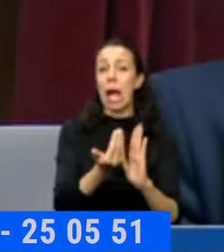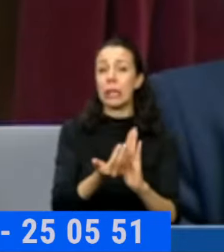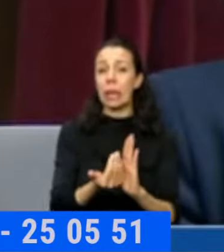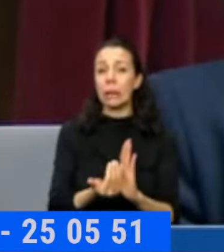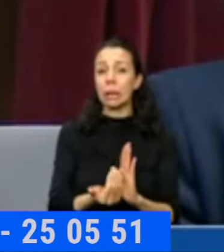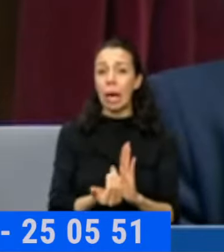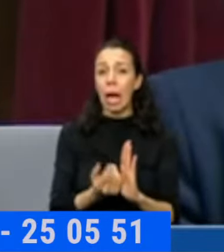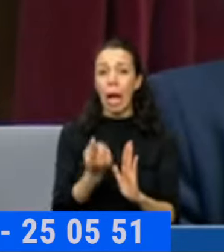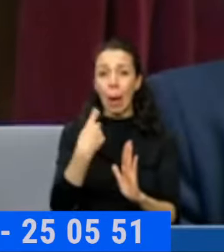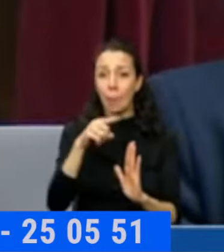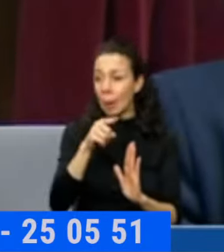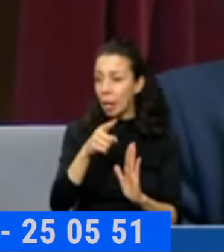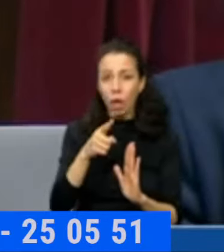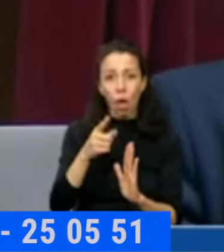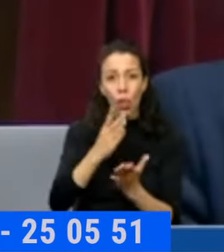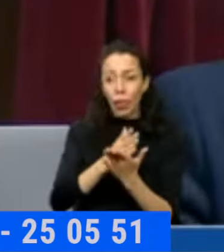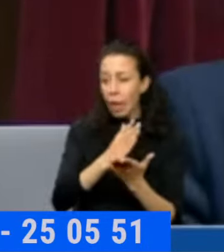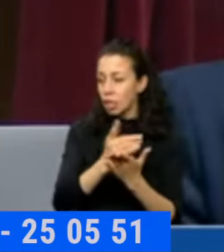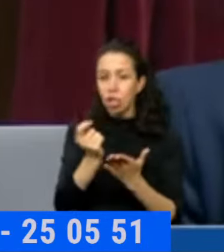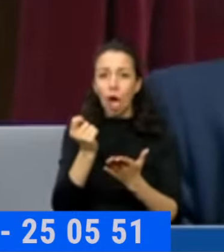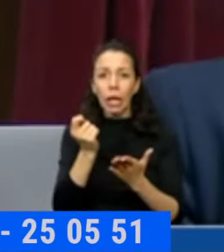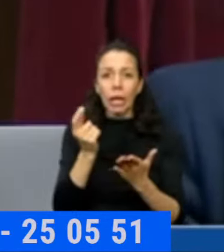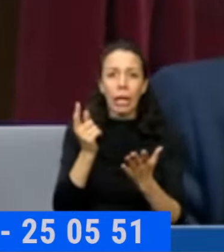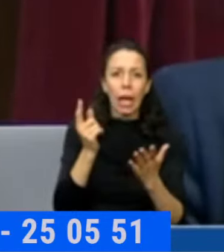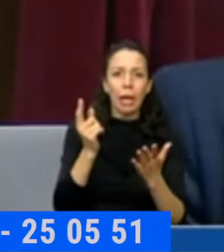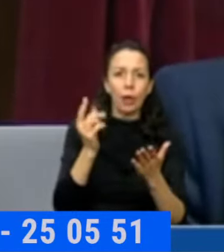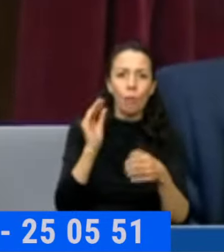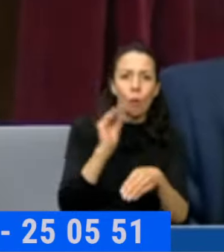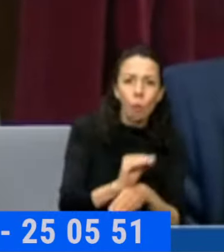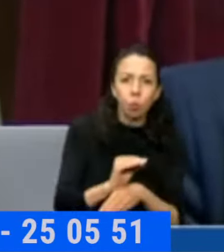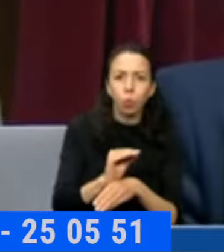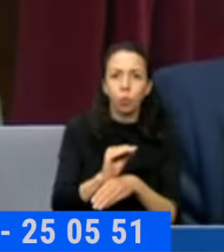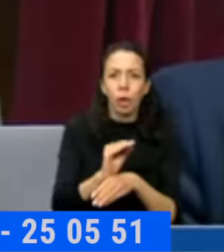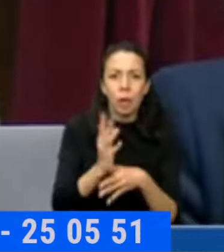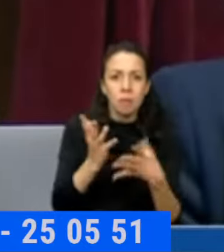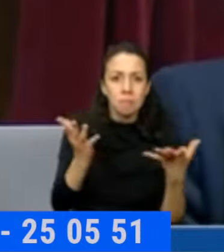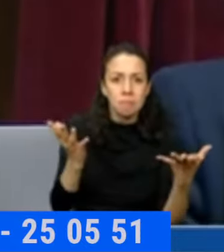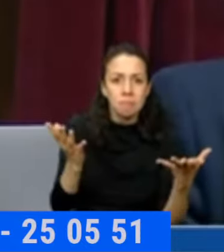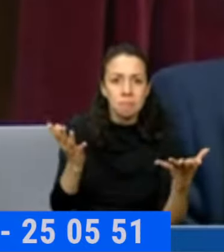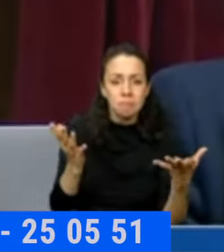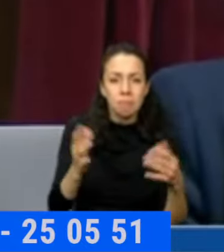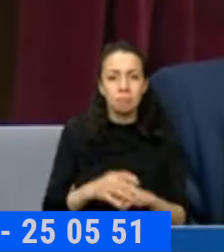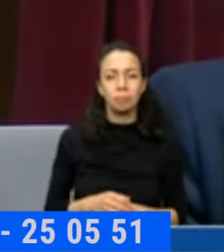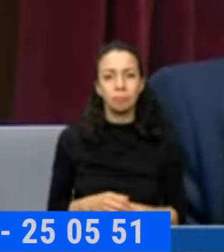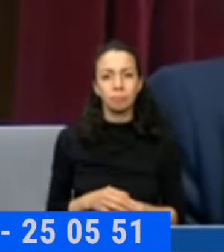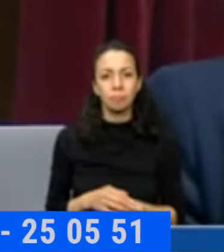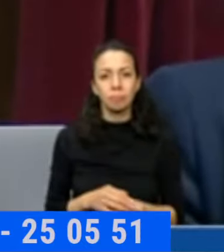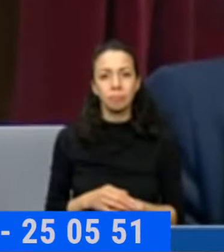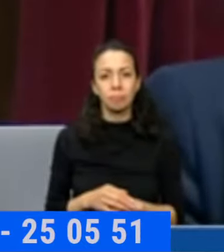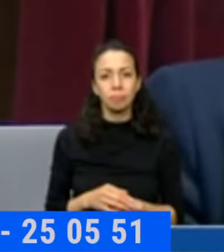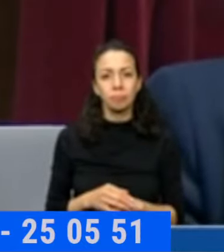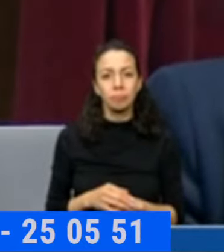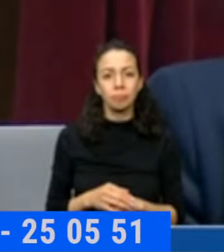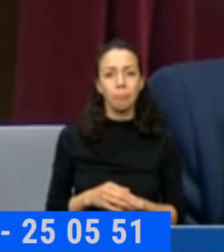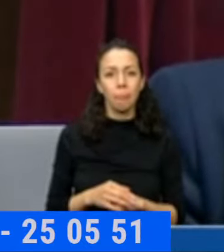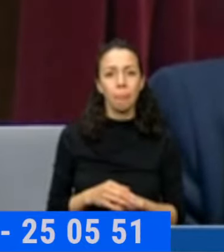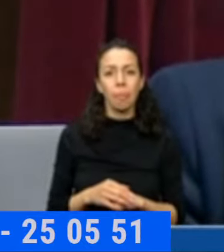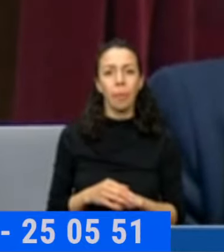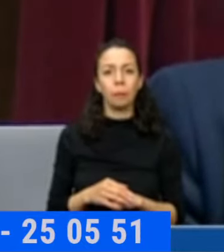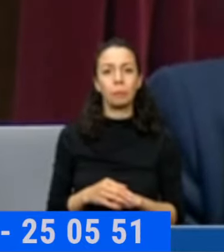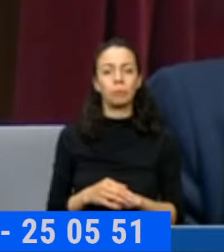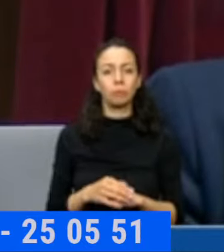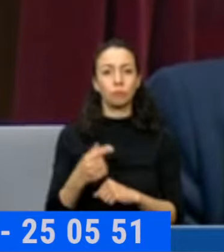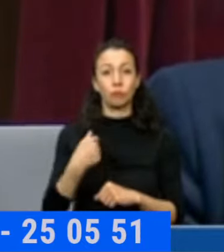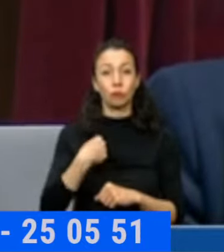hoy, fíjense que era la irresponsabilidad, 664 artículos era originariamente. Había 15 materias,